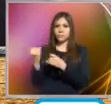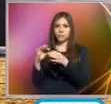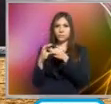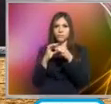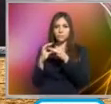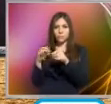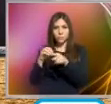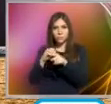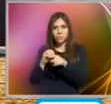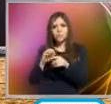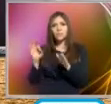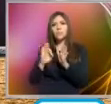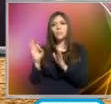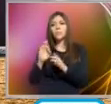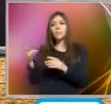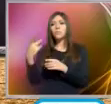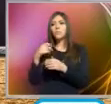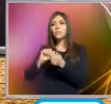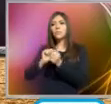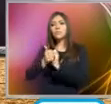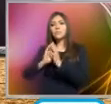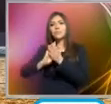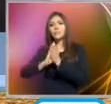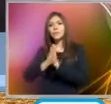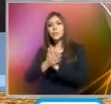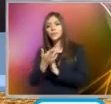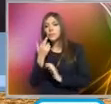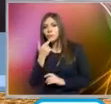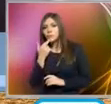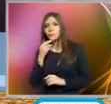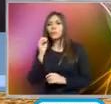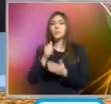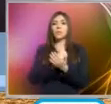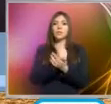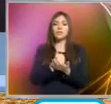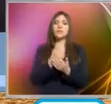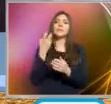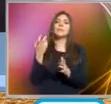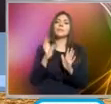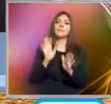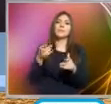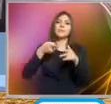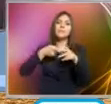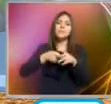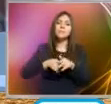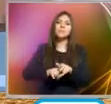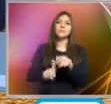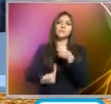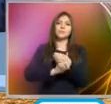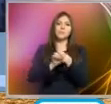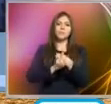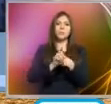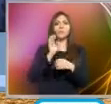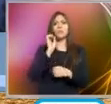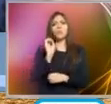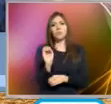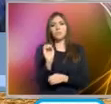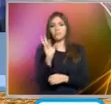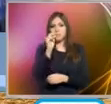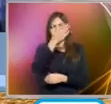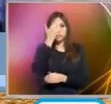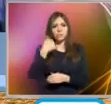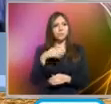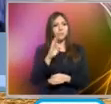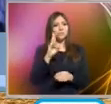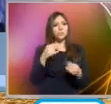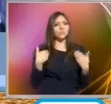a rojos o más a azules, entonces ahí ya empieza. O sabes qué, a lo mejor yo no lo entiendo igual, Sí. pero